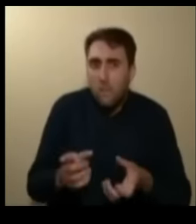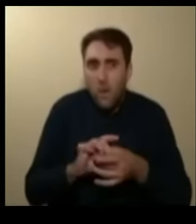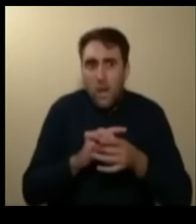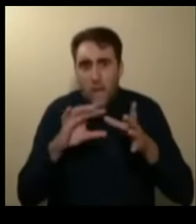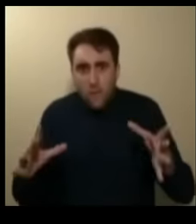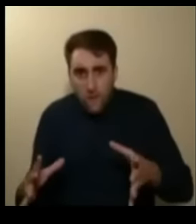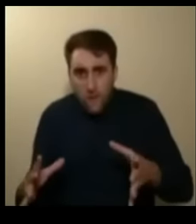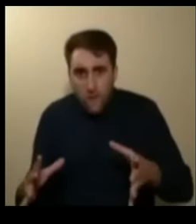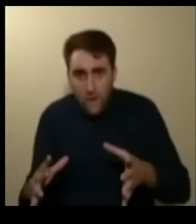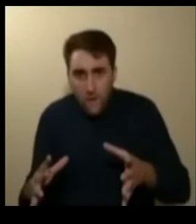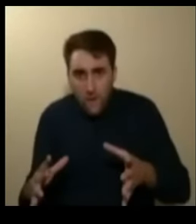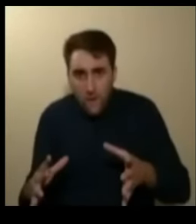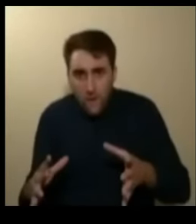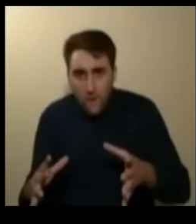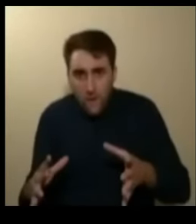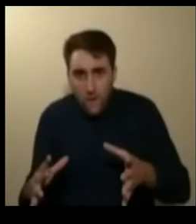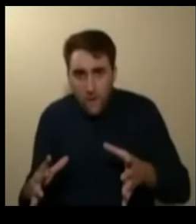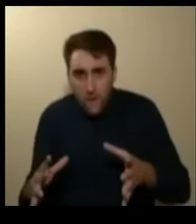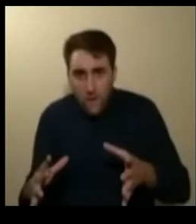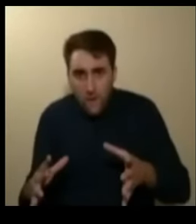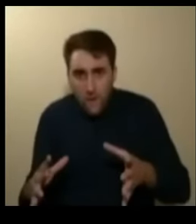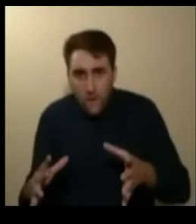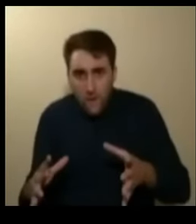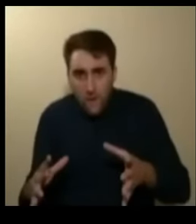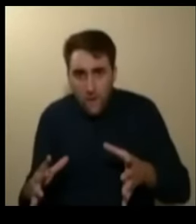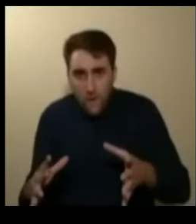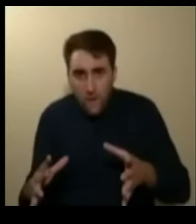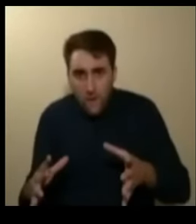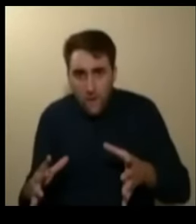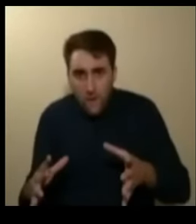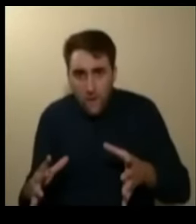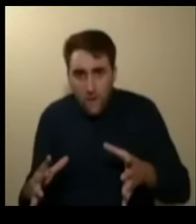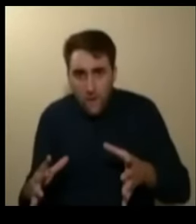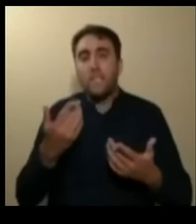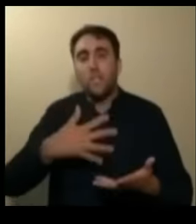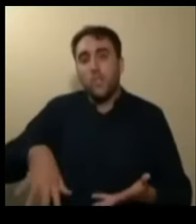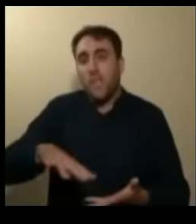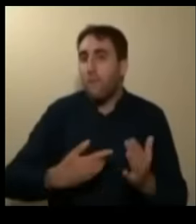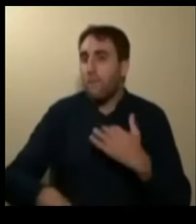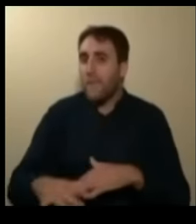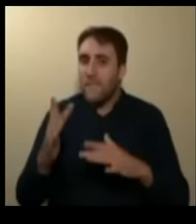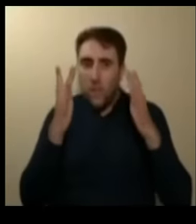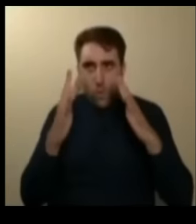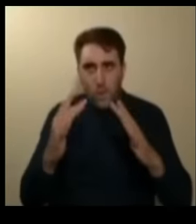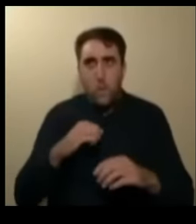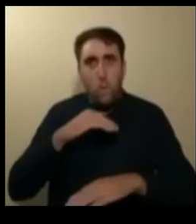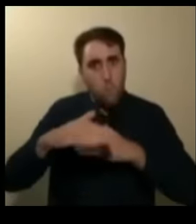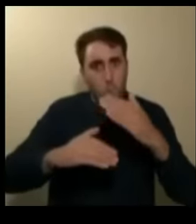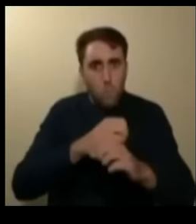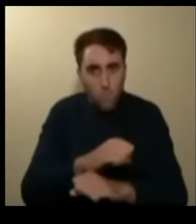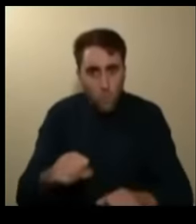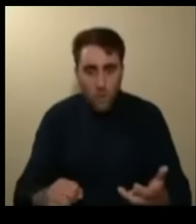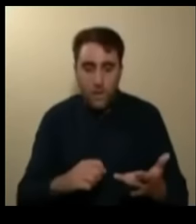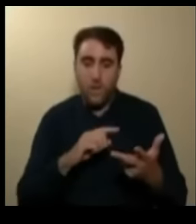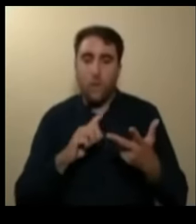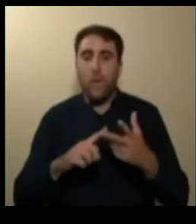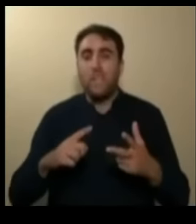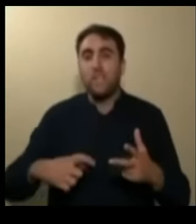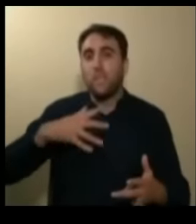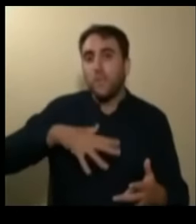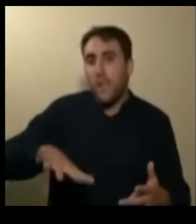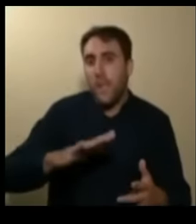tener una sociedad segura, una sociedad educada, una sociedad libre en el sentido más amplio de